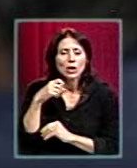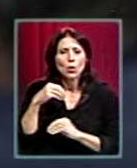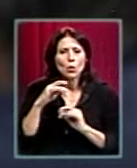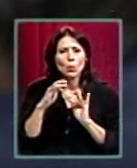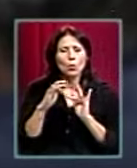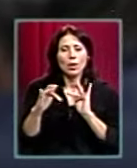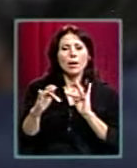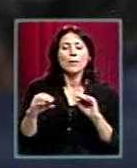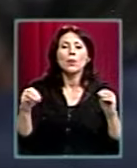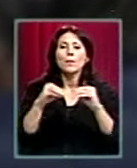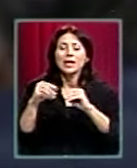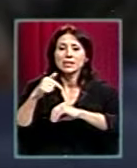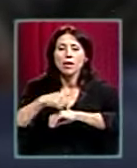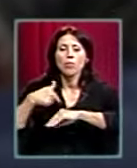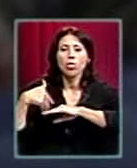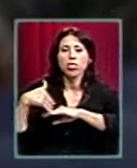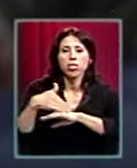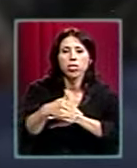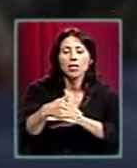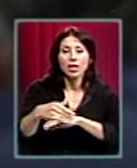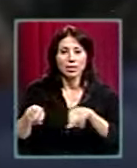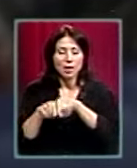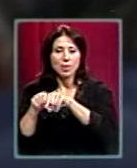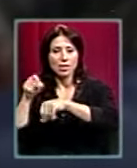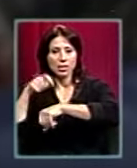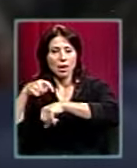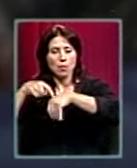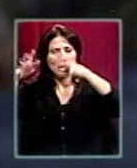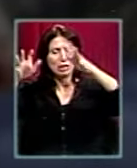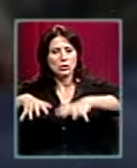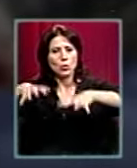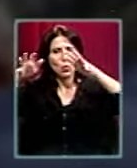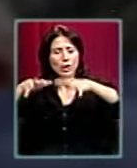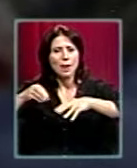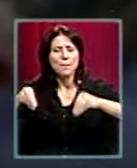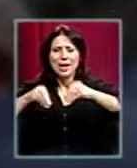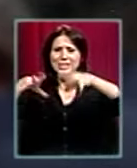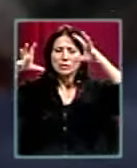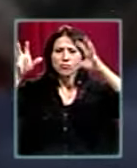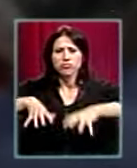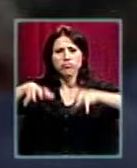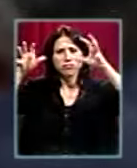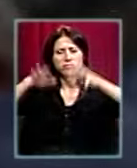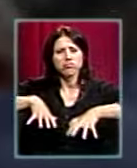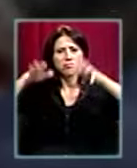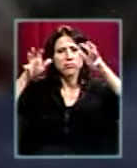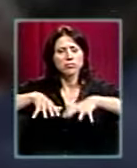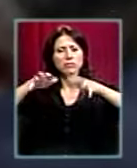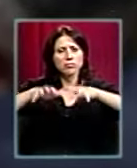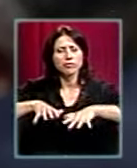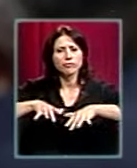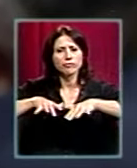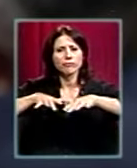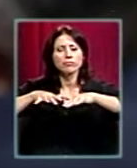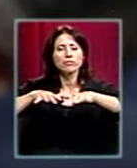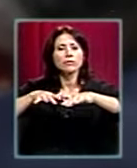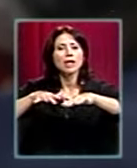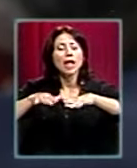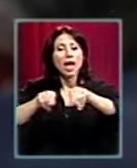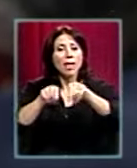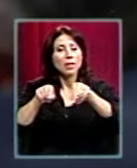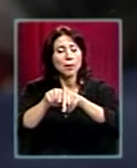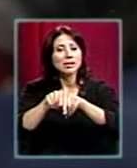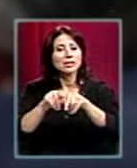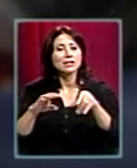más prolongadas. Y las épocas de lluvia más fuertes, las precipitaciones mucho más grandes, y además de